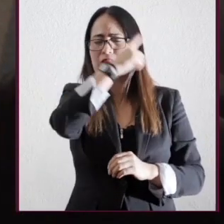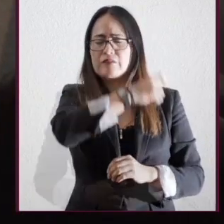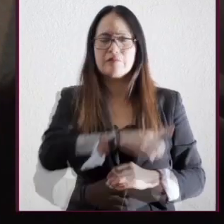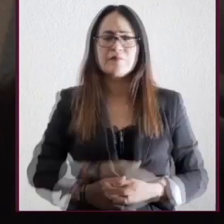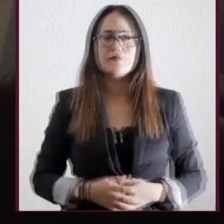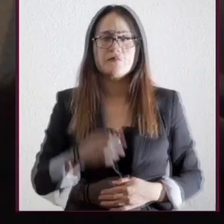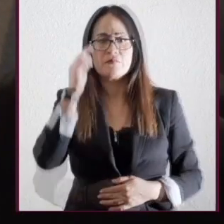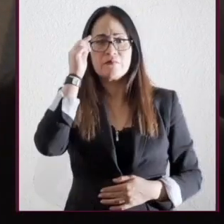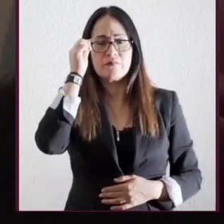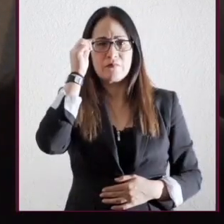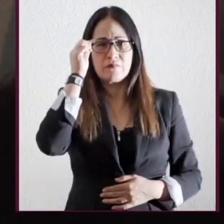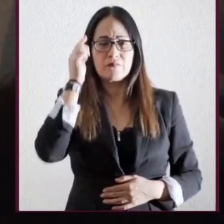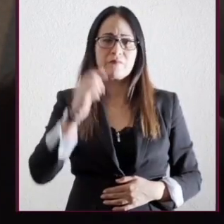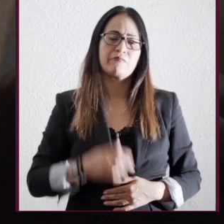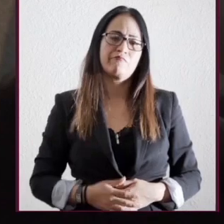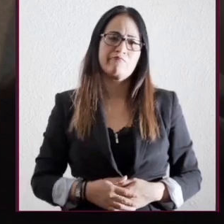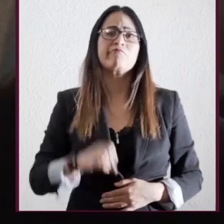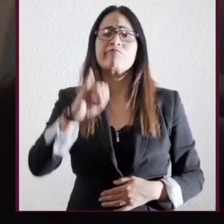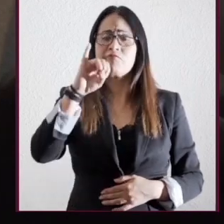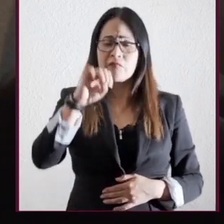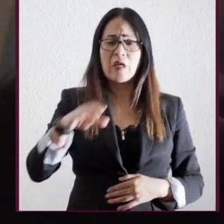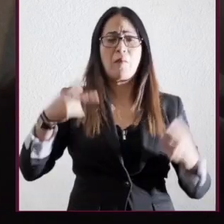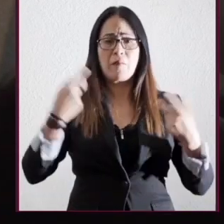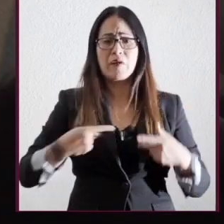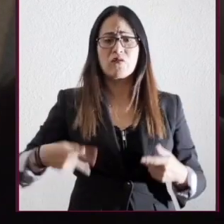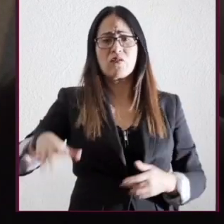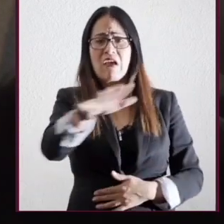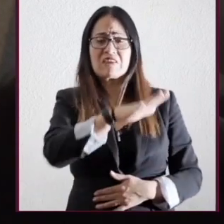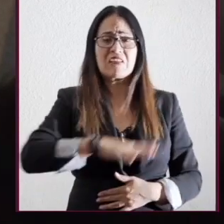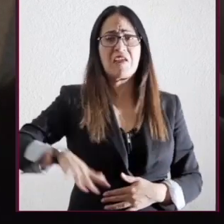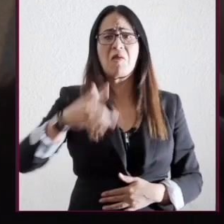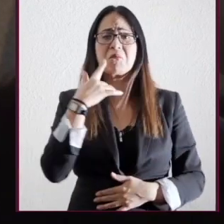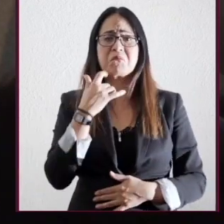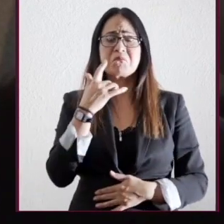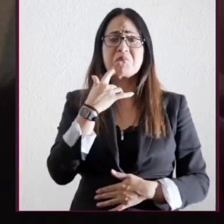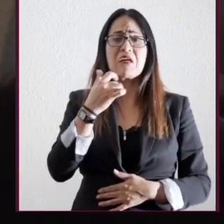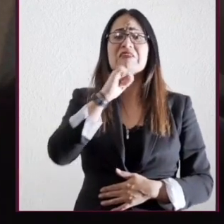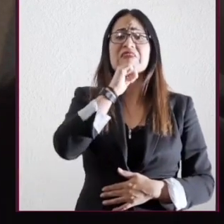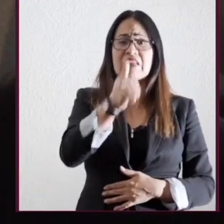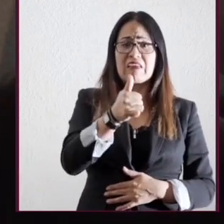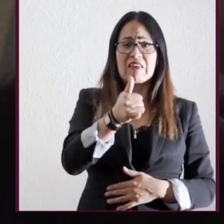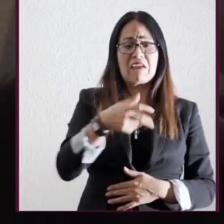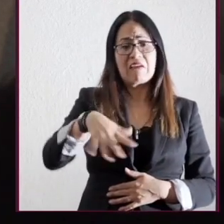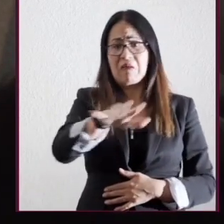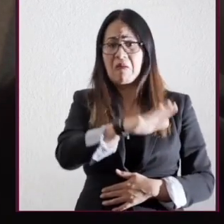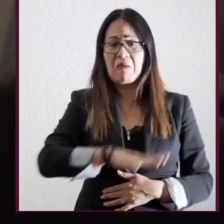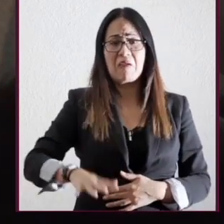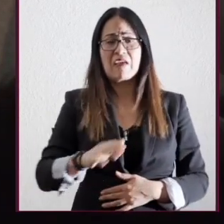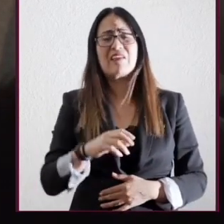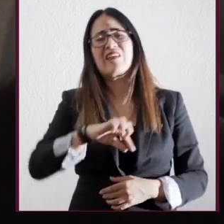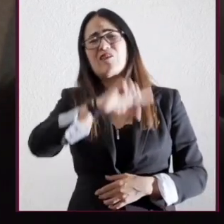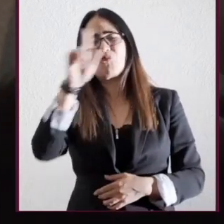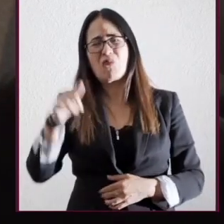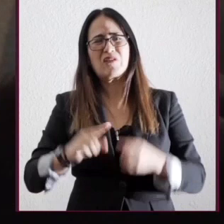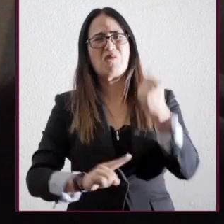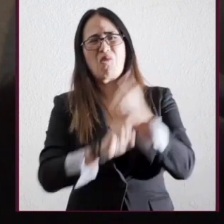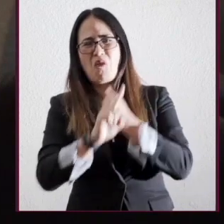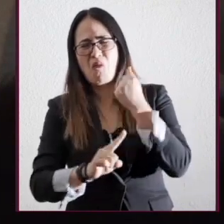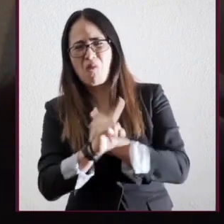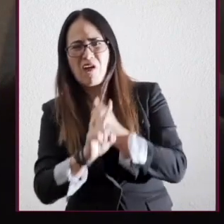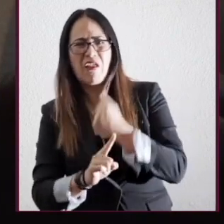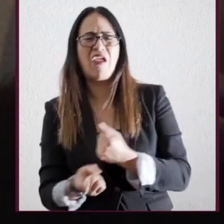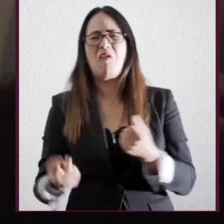problemáticos. Una sociedad que no se entretiene es una sociedad que va a estar en constante conflicto, que va a estar